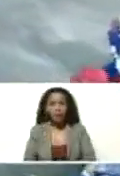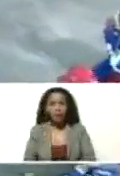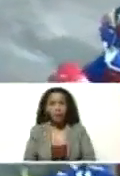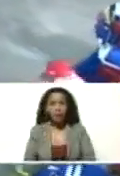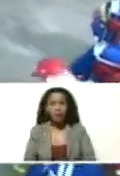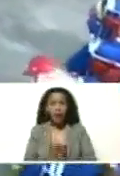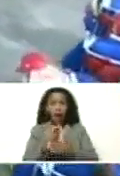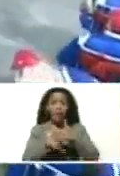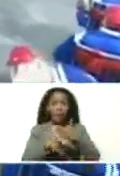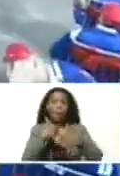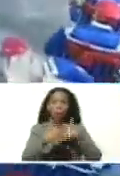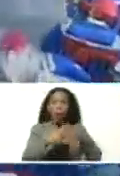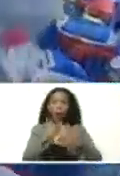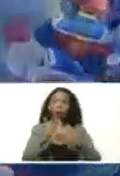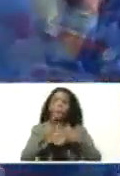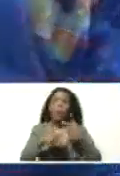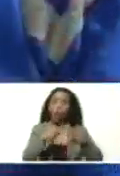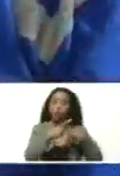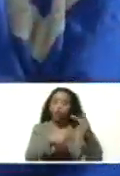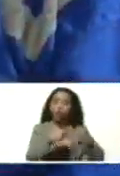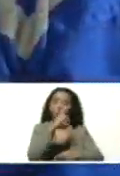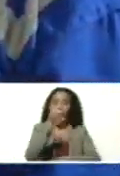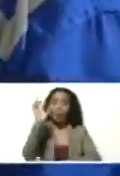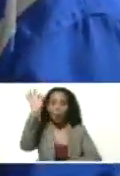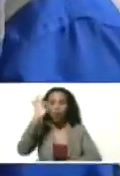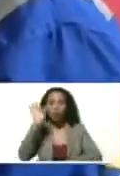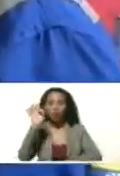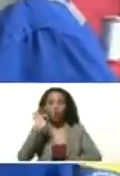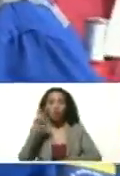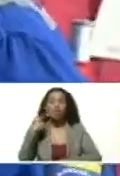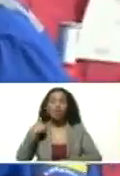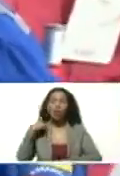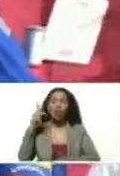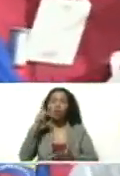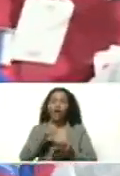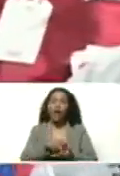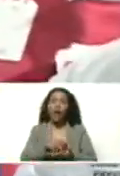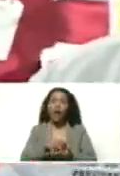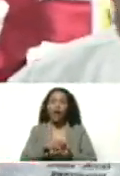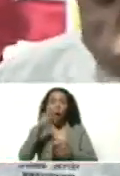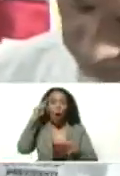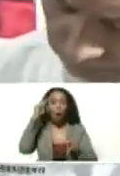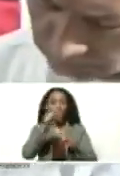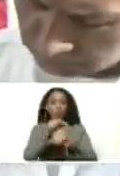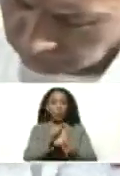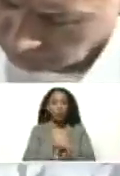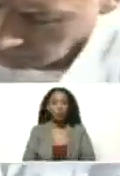Y vamos recuperando la producción hasta el 100%. Tenemos que llegar, es la meta.